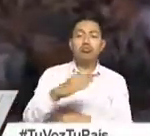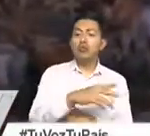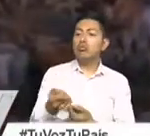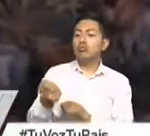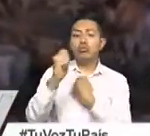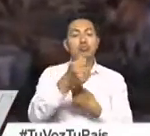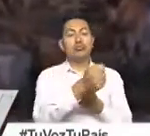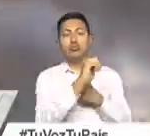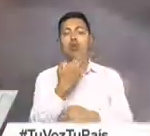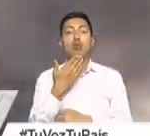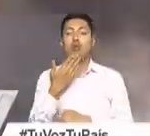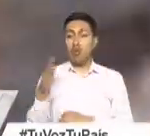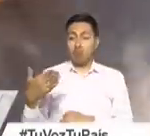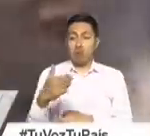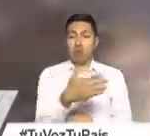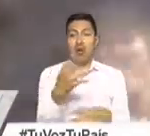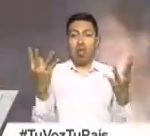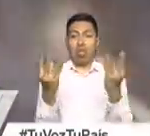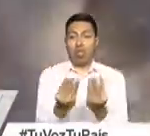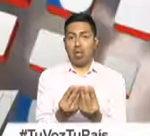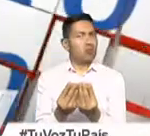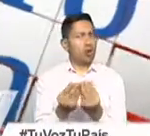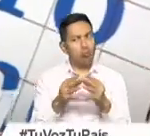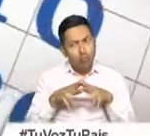la repoblación del Océano Atlántico.